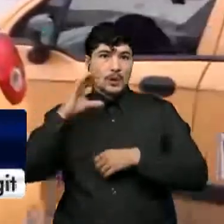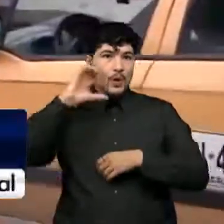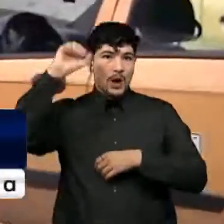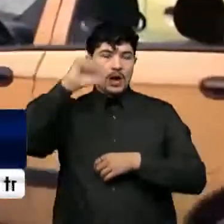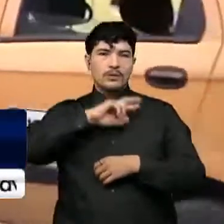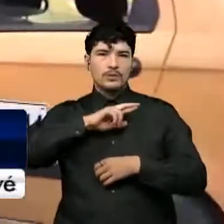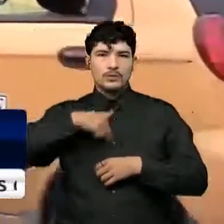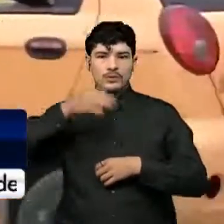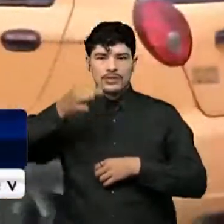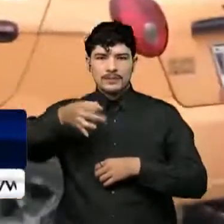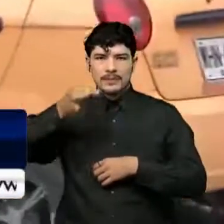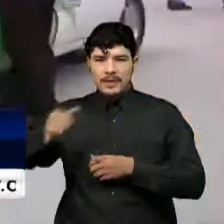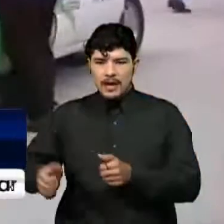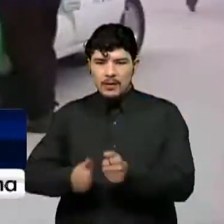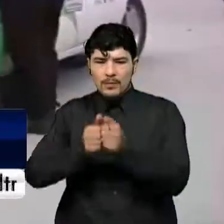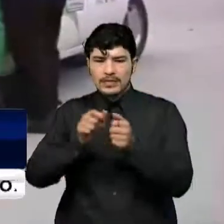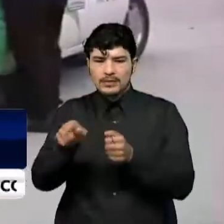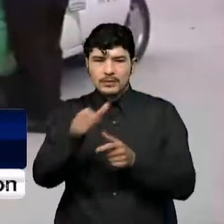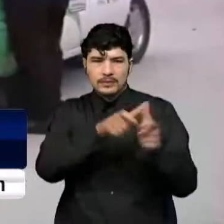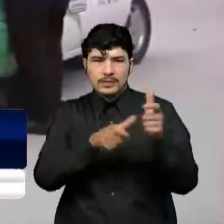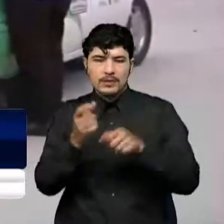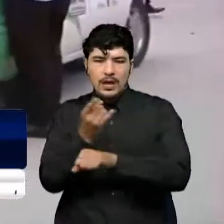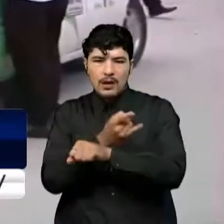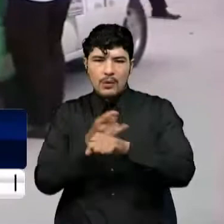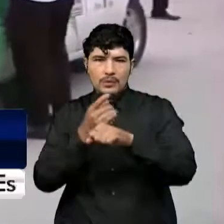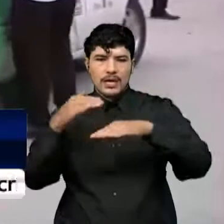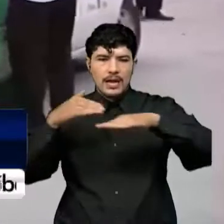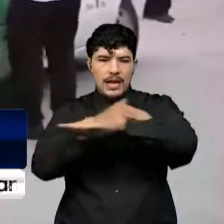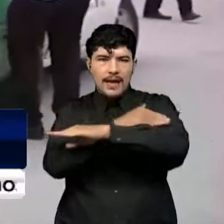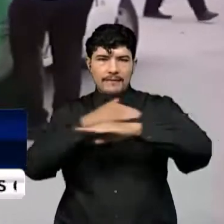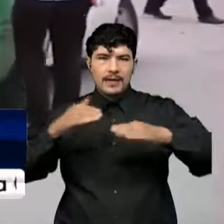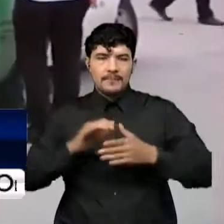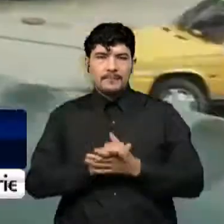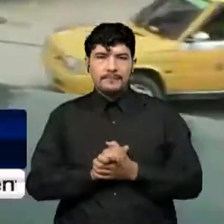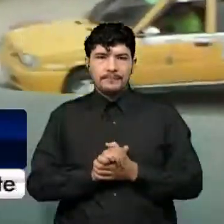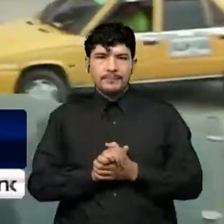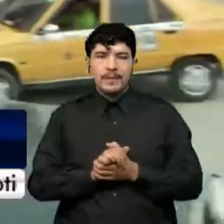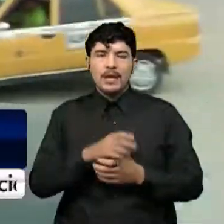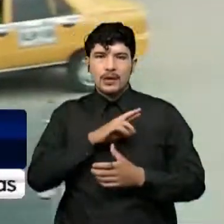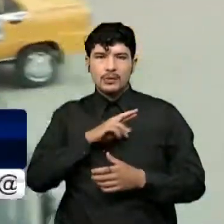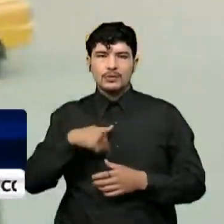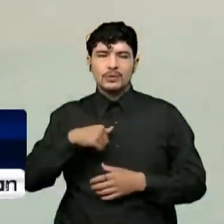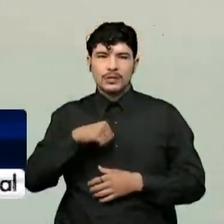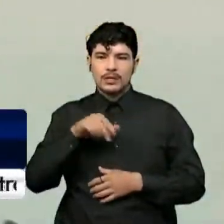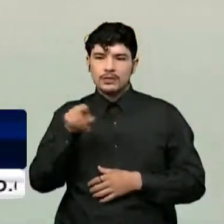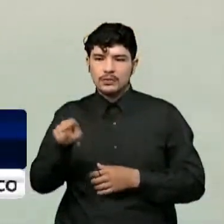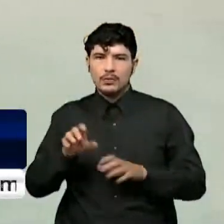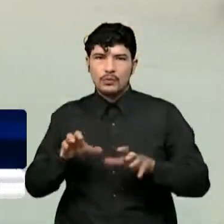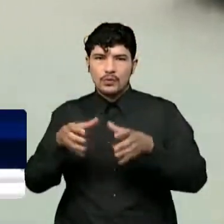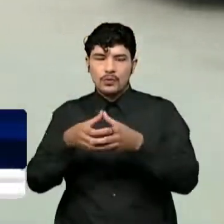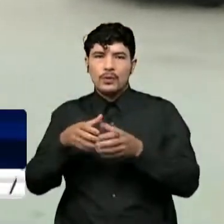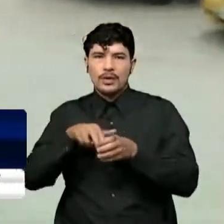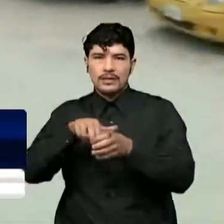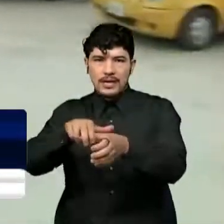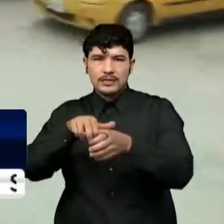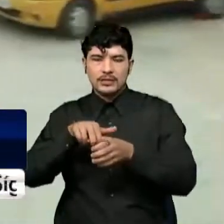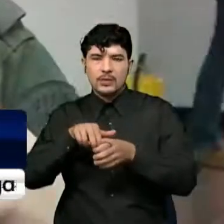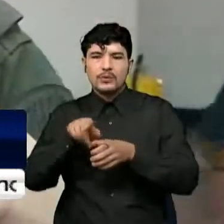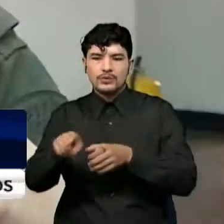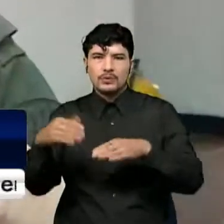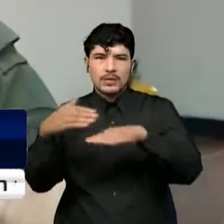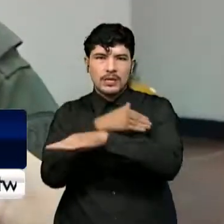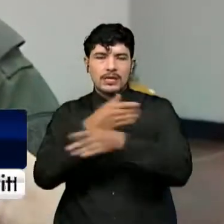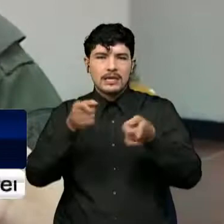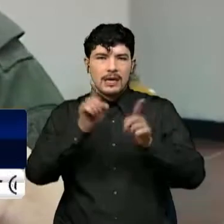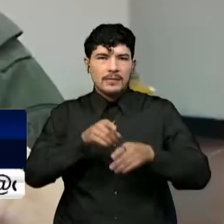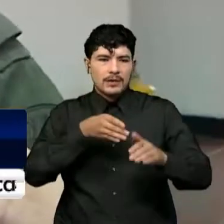acompañamiento a los usuarios de las vías tenemos el grupo de tránsito y transporte de carreteras en la entrada del